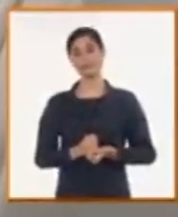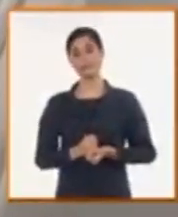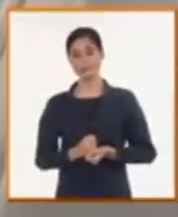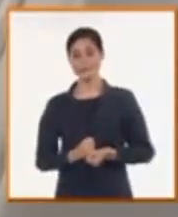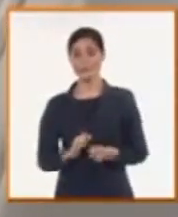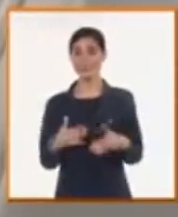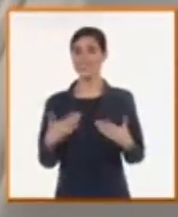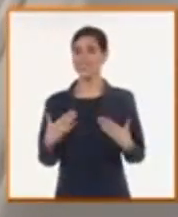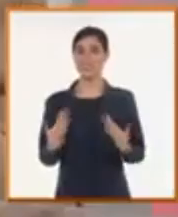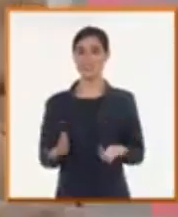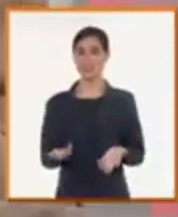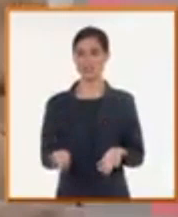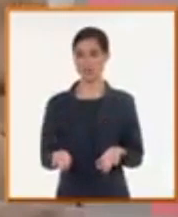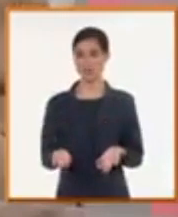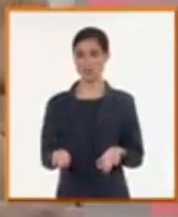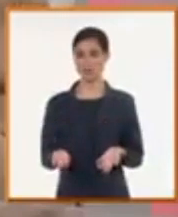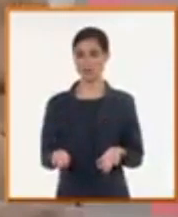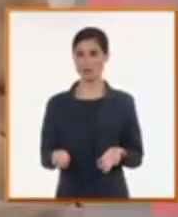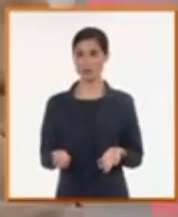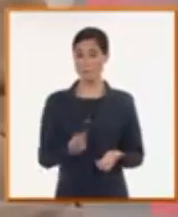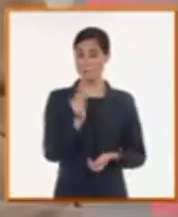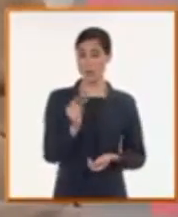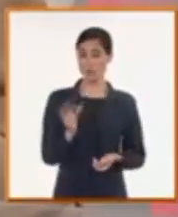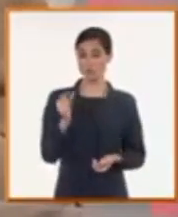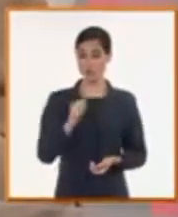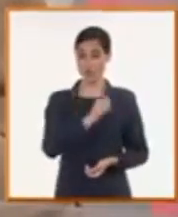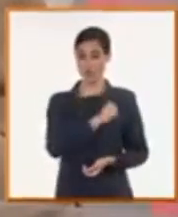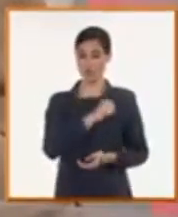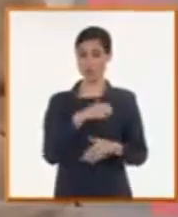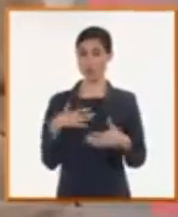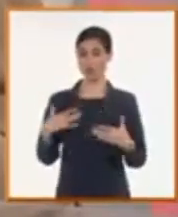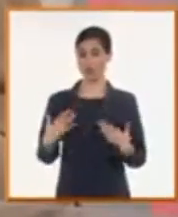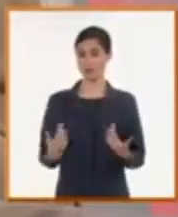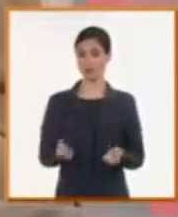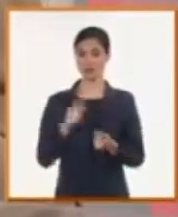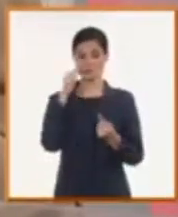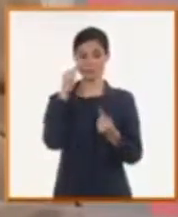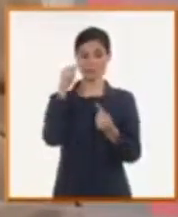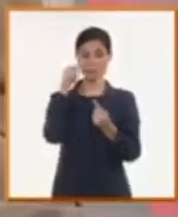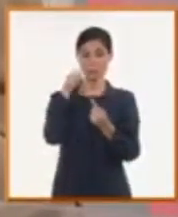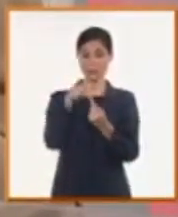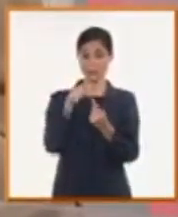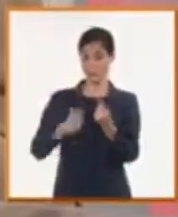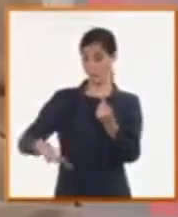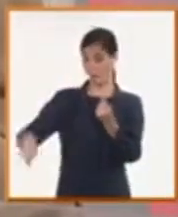llegar hasta el puesto de mando de Savimbi, allá en un punto tan lejano.